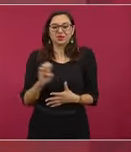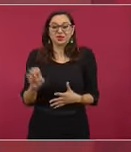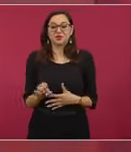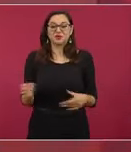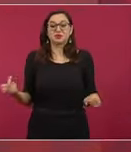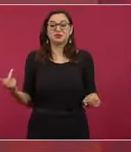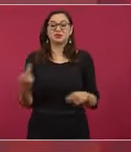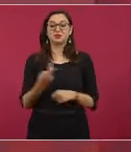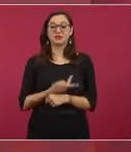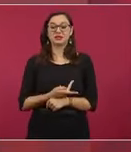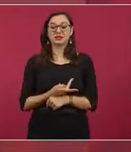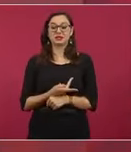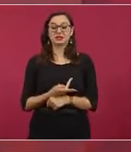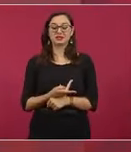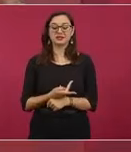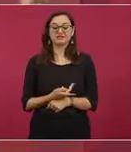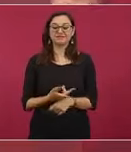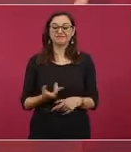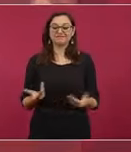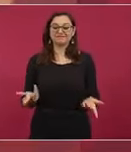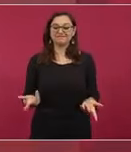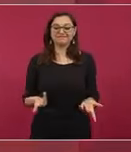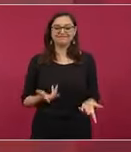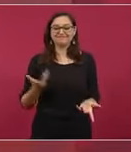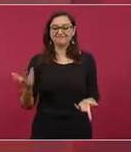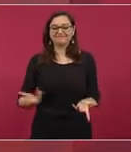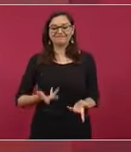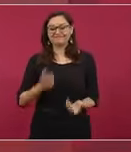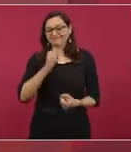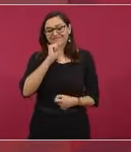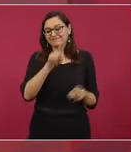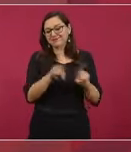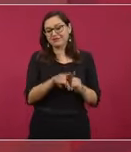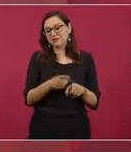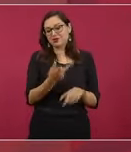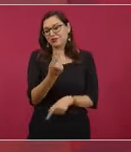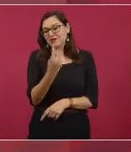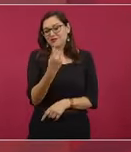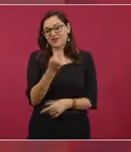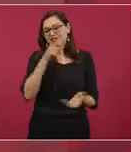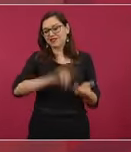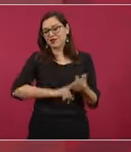eso, ¿sí?, es un poco lo de los famosos.